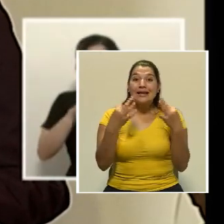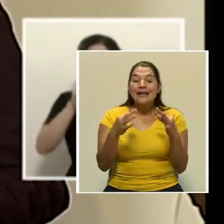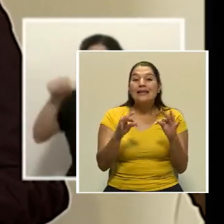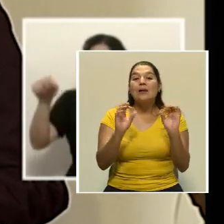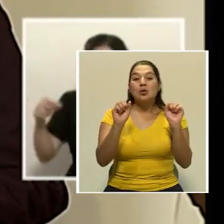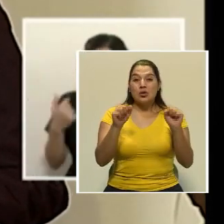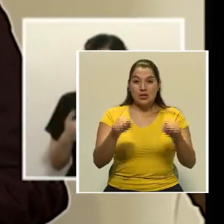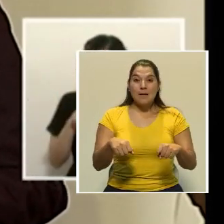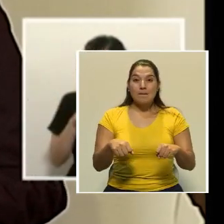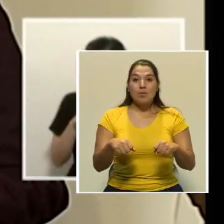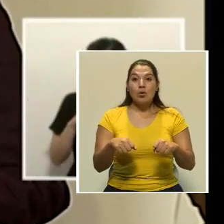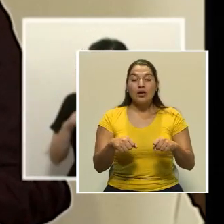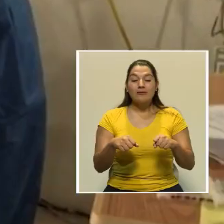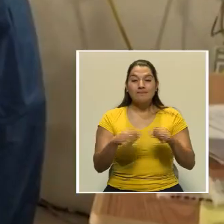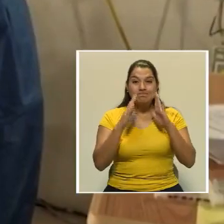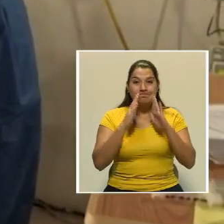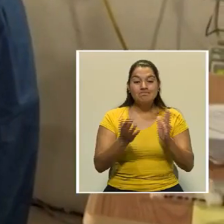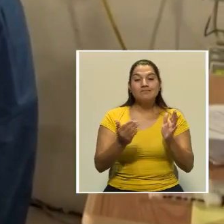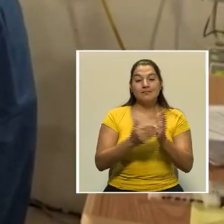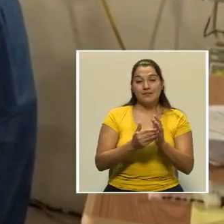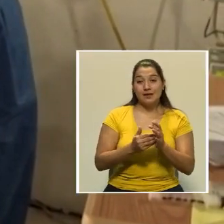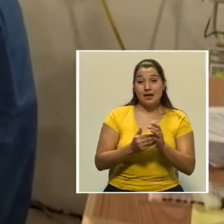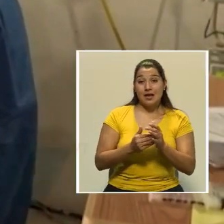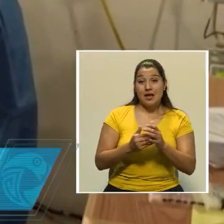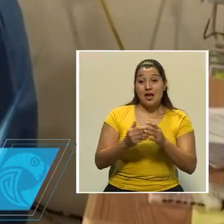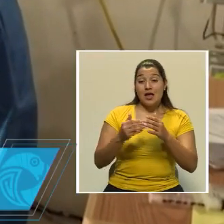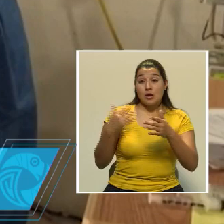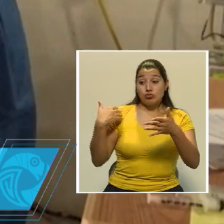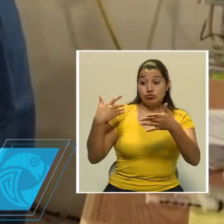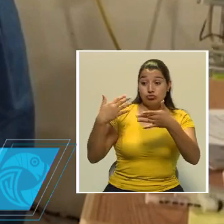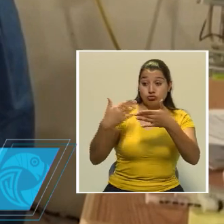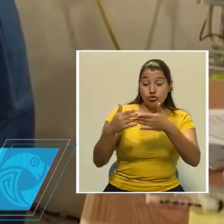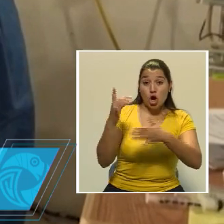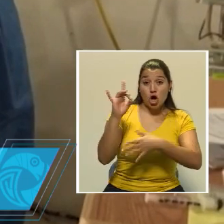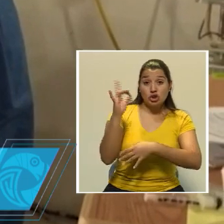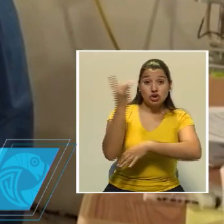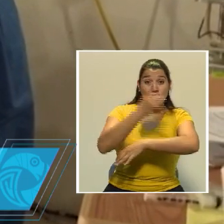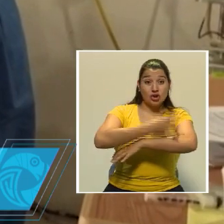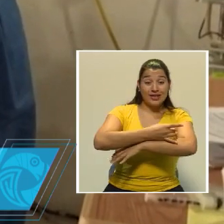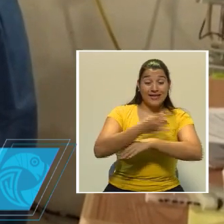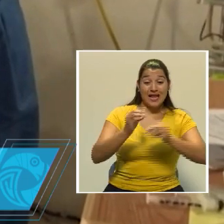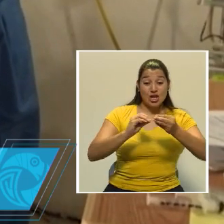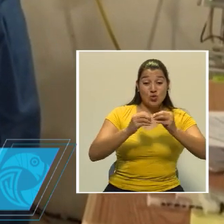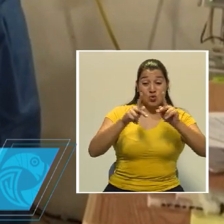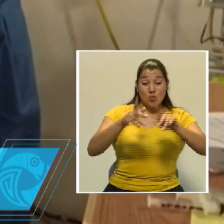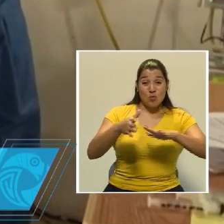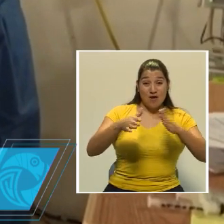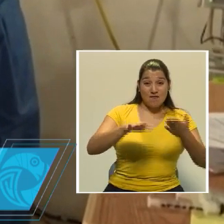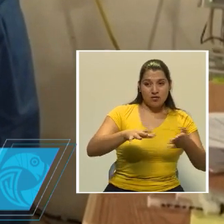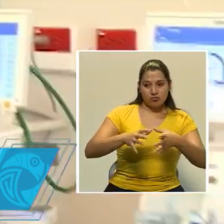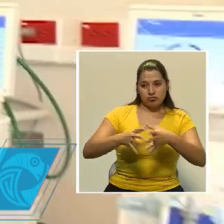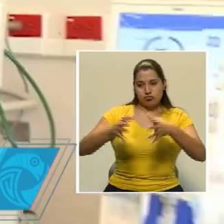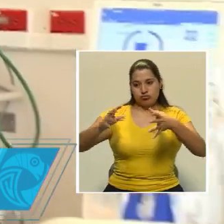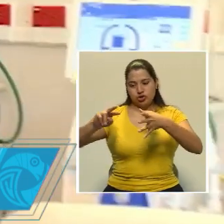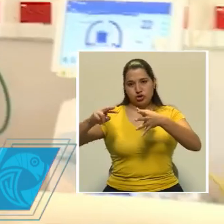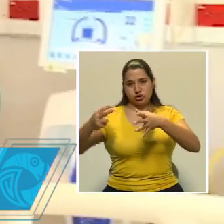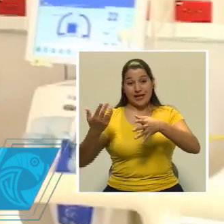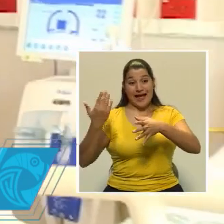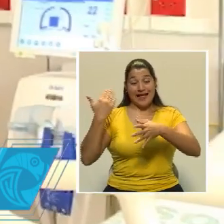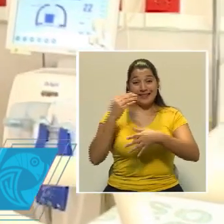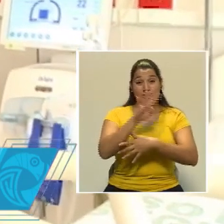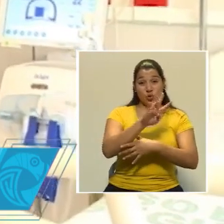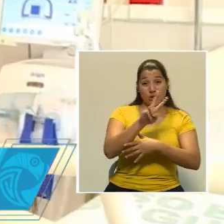medida de lo posible en ruta de nuevo. En un plazo de 8 días se duplicó el número de muertes, pasando de 42 a 80,